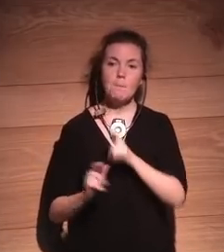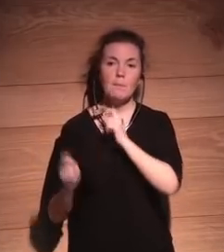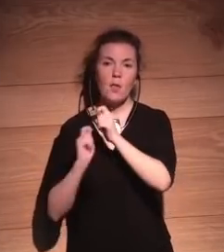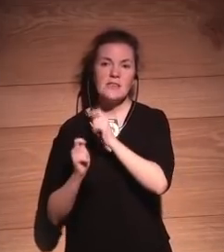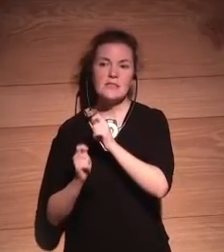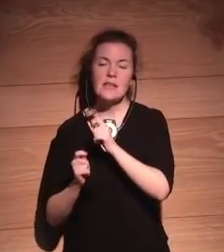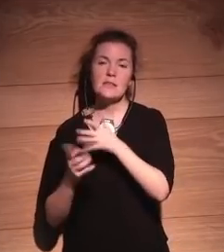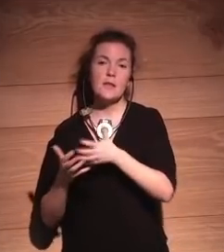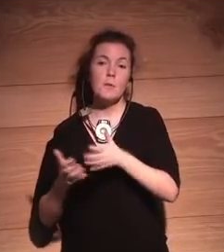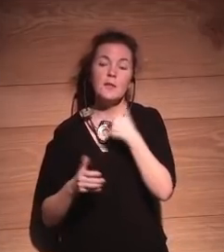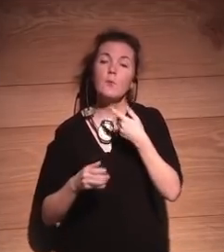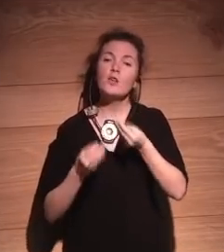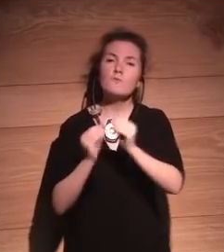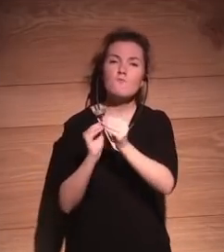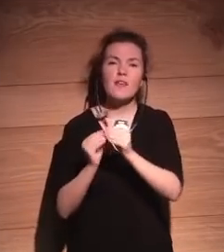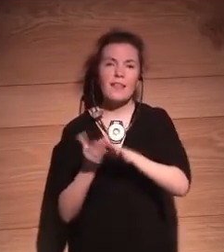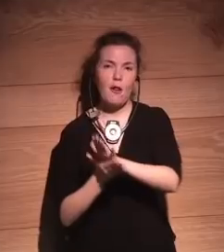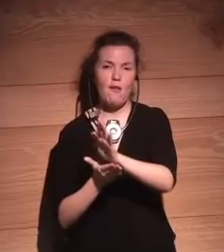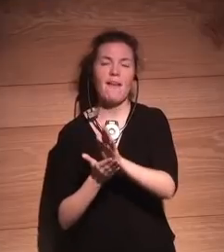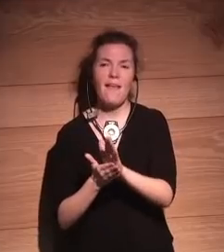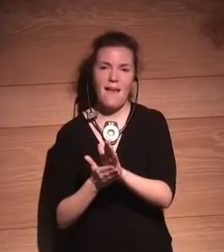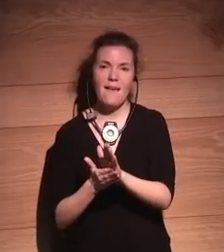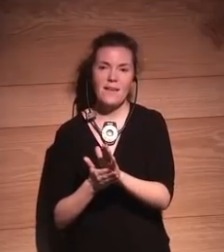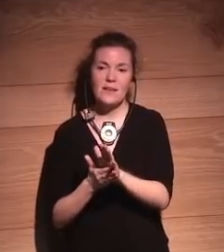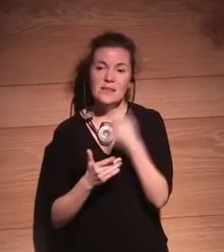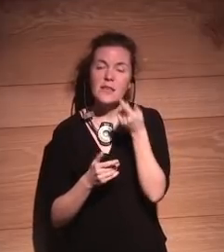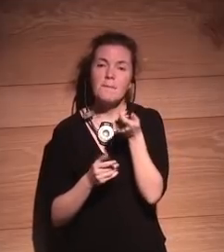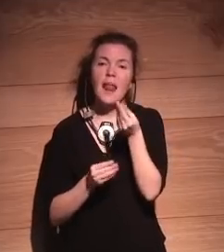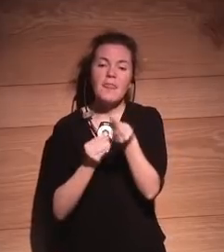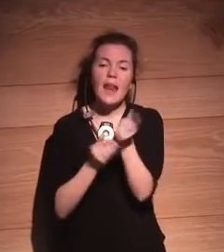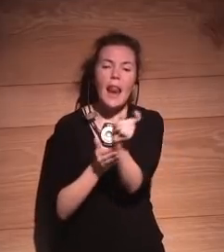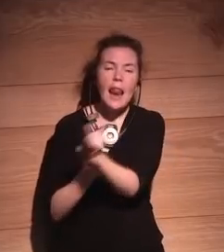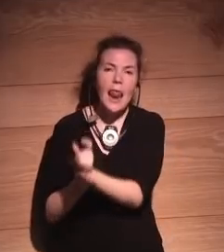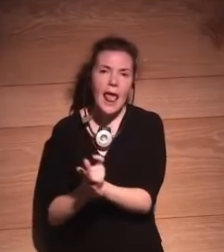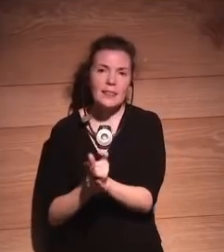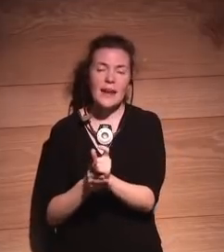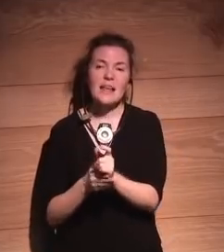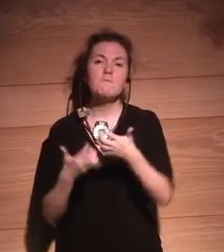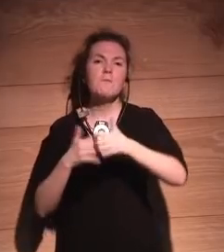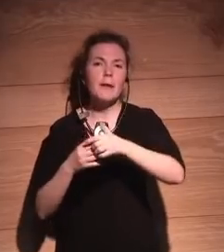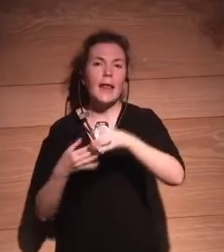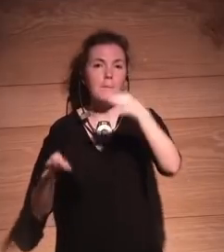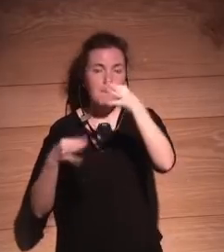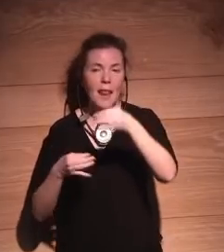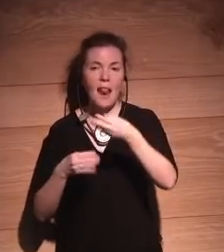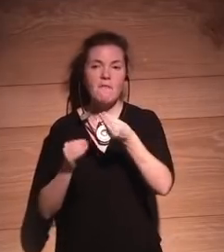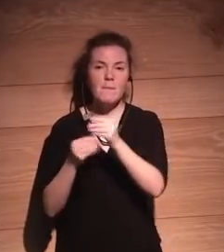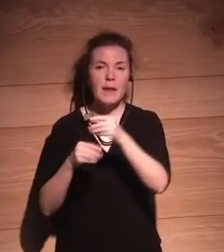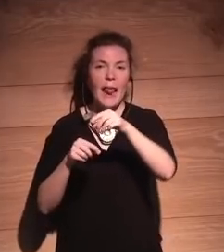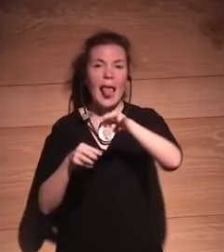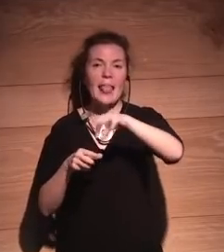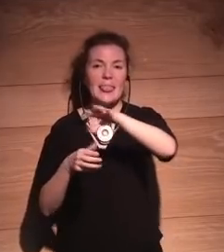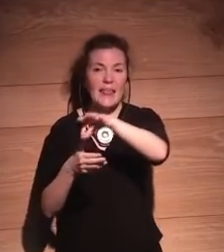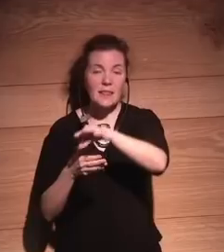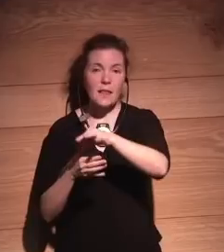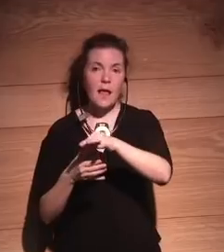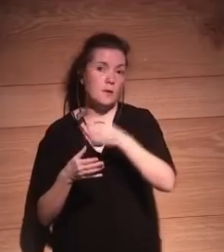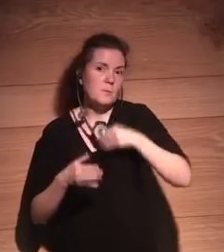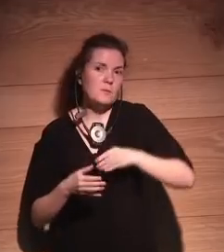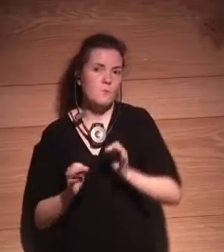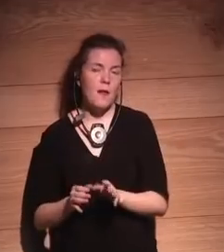los... ¿Por qué? Porque manejaban la tecnología, porque eran los que sabían hacer las letras de plomo, fabricar la tinta y el papel. Pues lo mismo. Entonces ahora eso nos... Pero